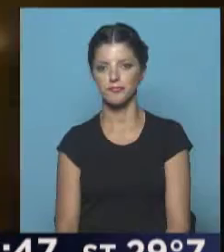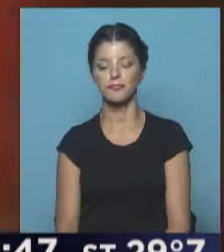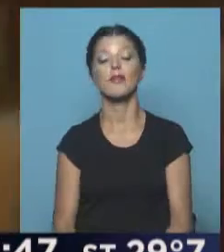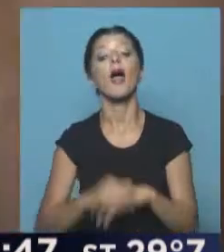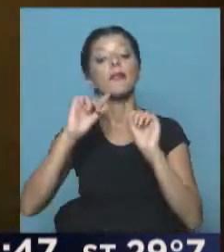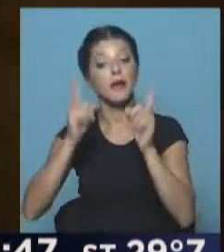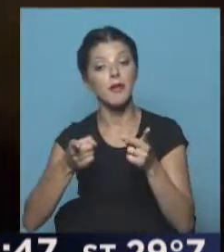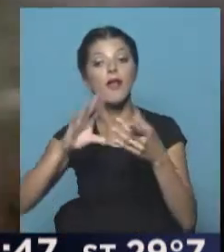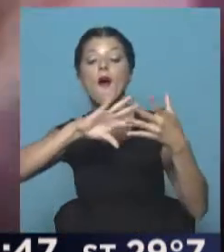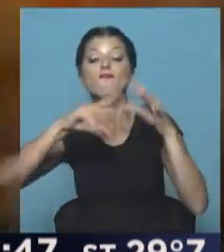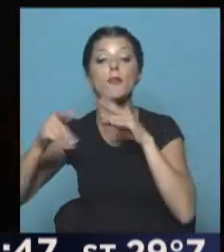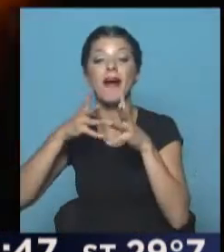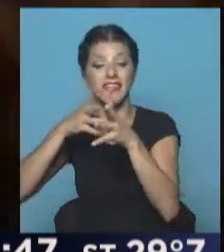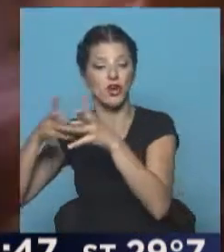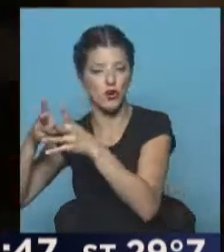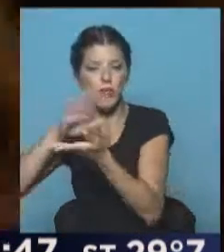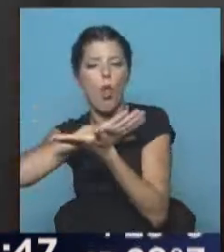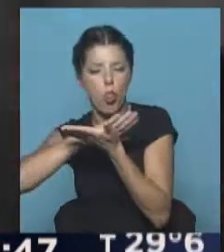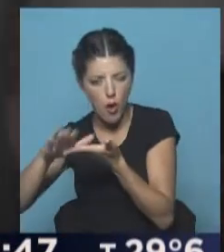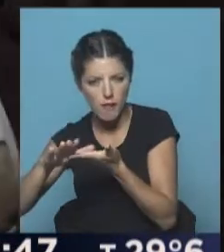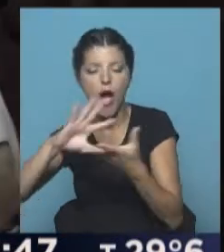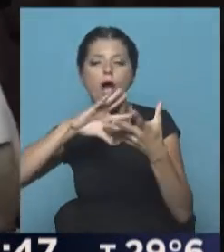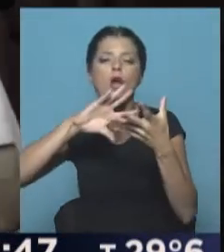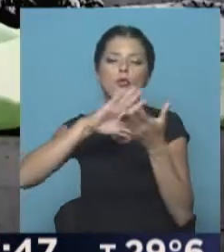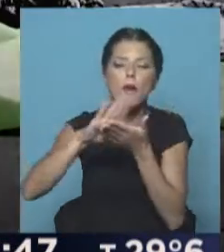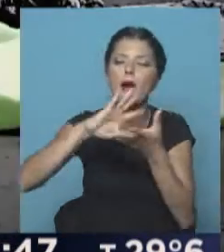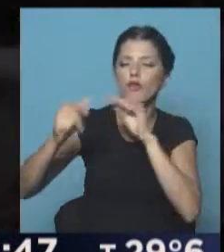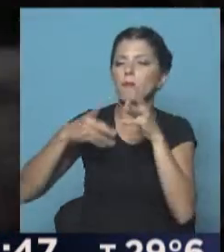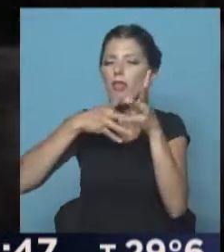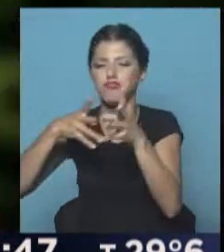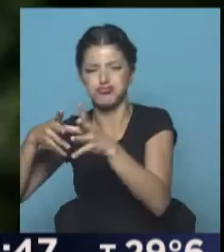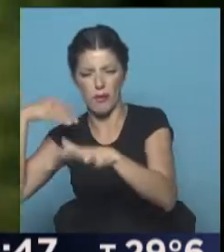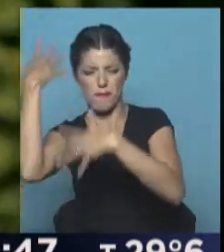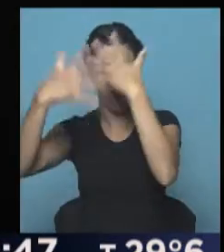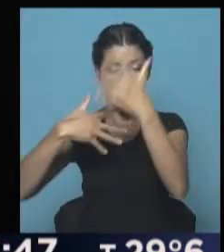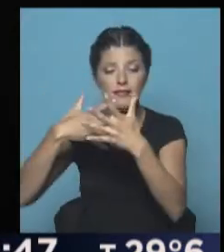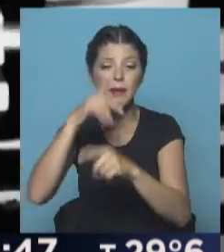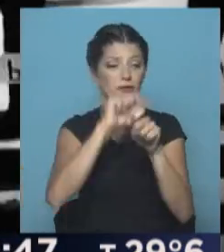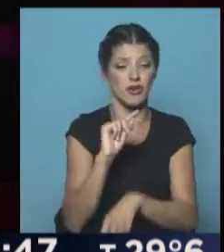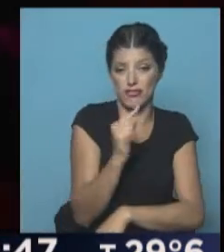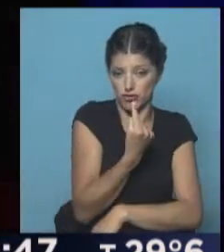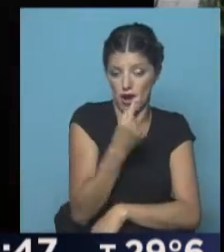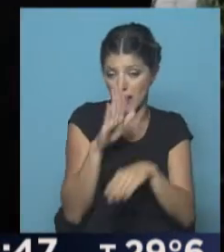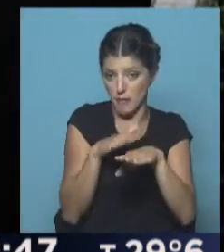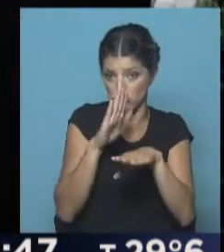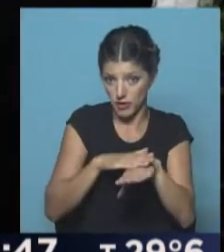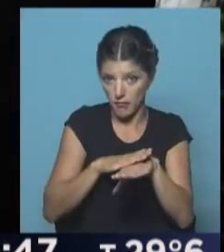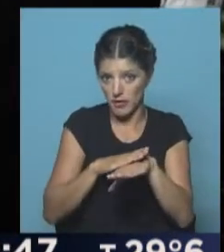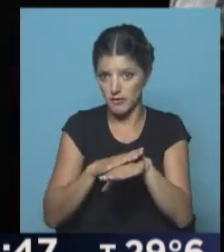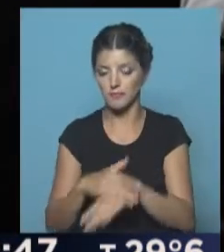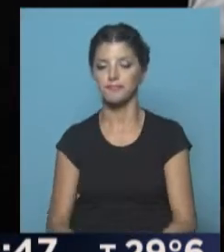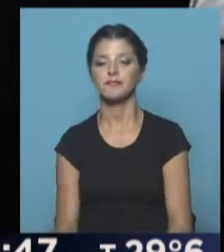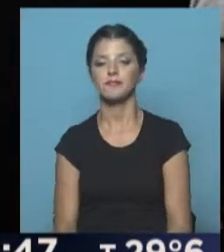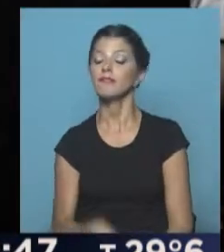una nueva forma de terrorismo. Las nuevas tendencias de la violencia terrorista con lobos solitarios y compromisos aspiracionales.